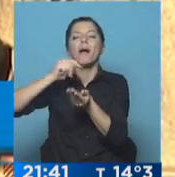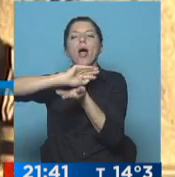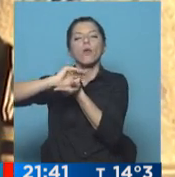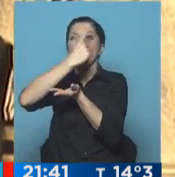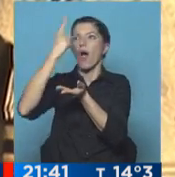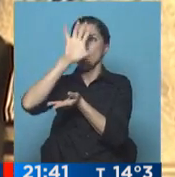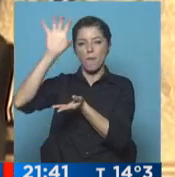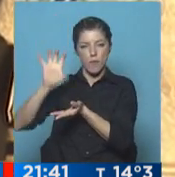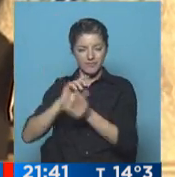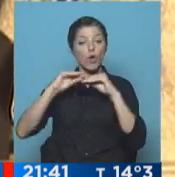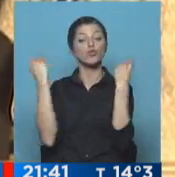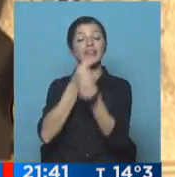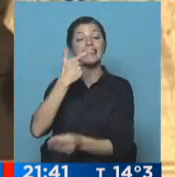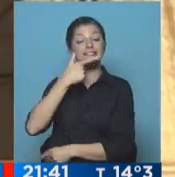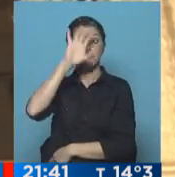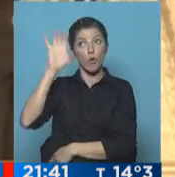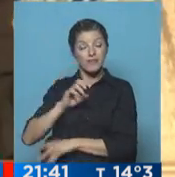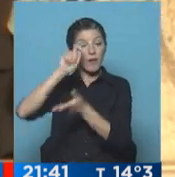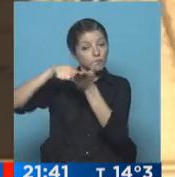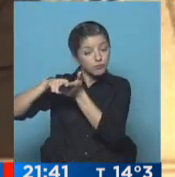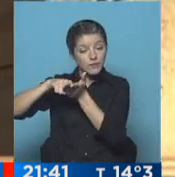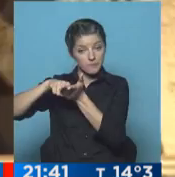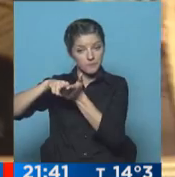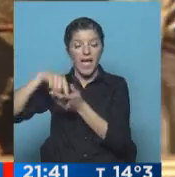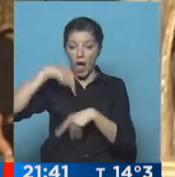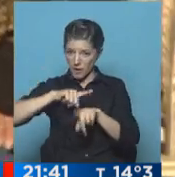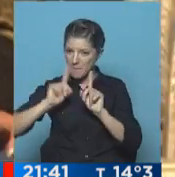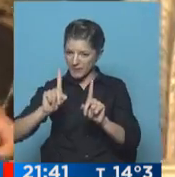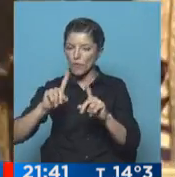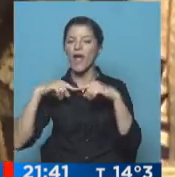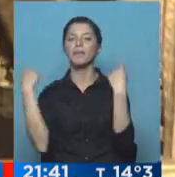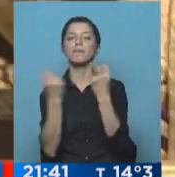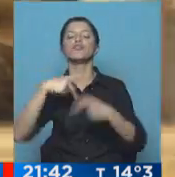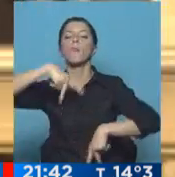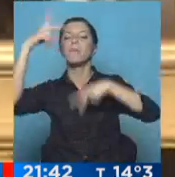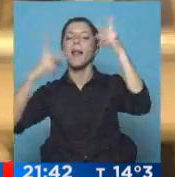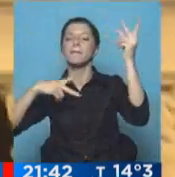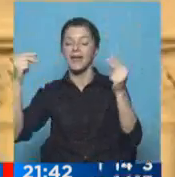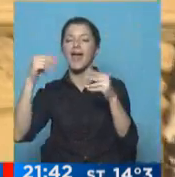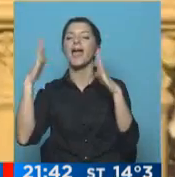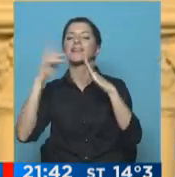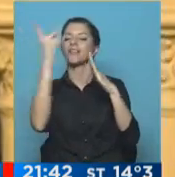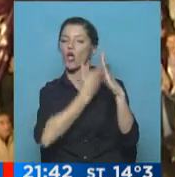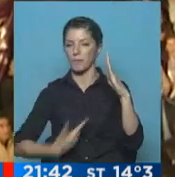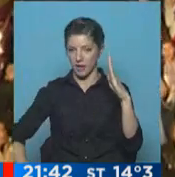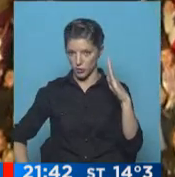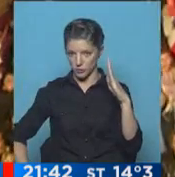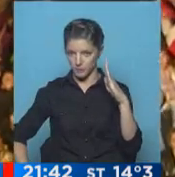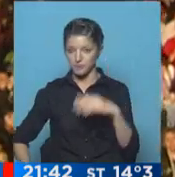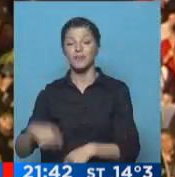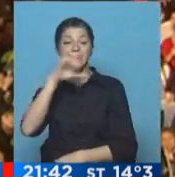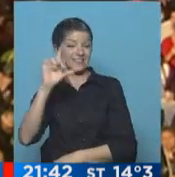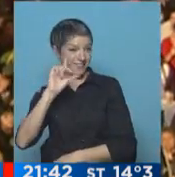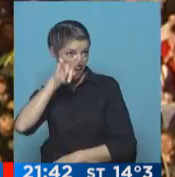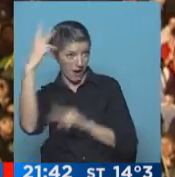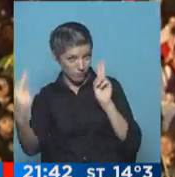deudas de 17 provincias. Esto está sucediendo ahora en el patio de Las Palmeras de Casa de Gobierno. Cecilia, nos encontramos